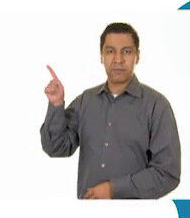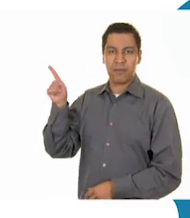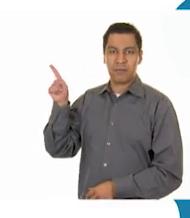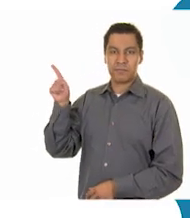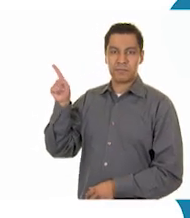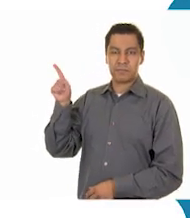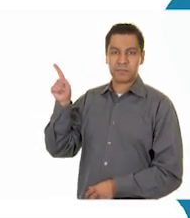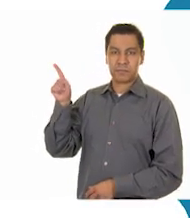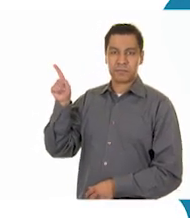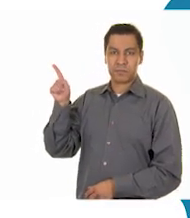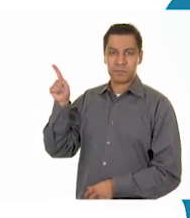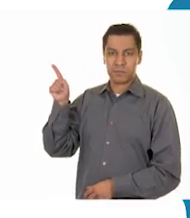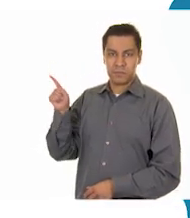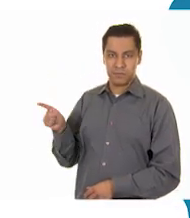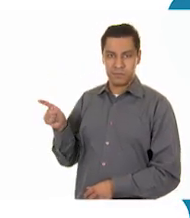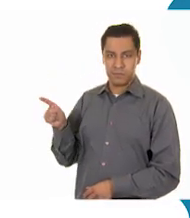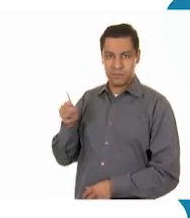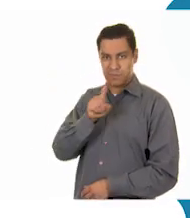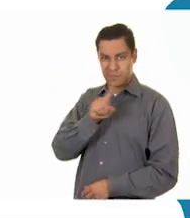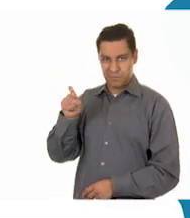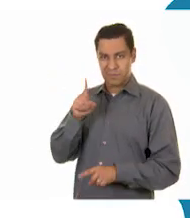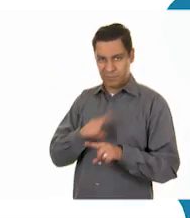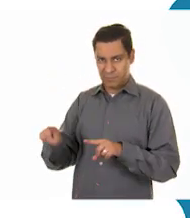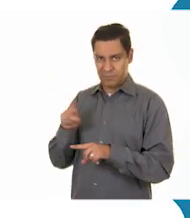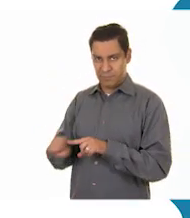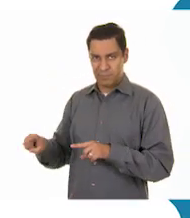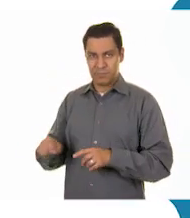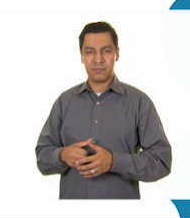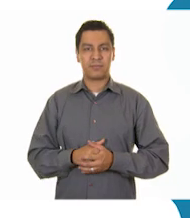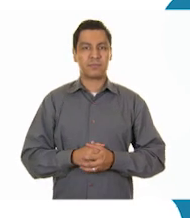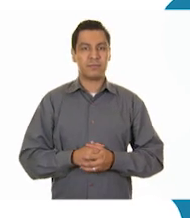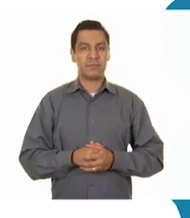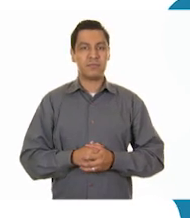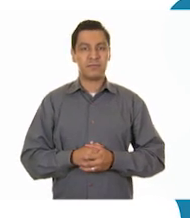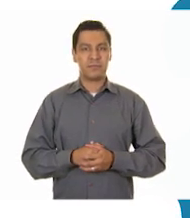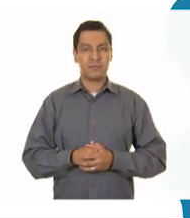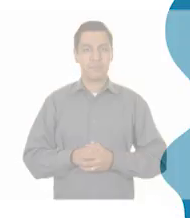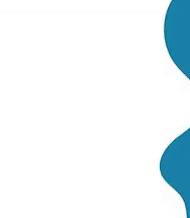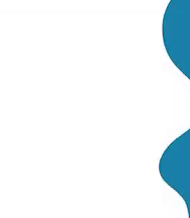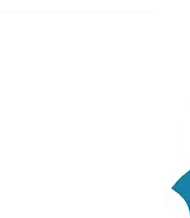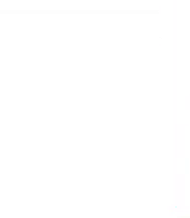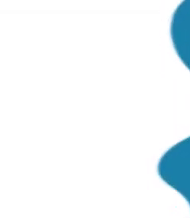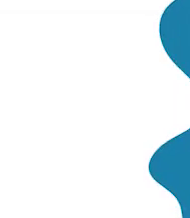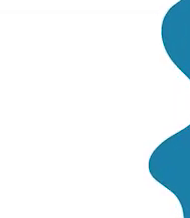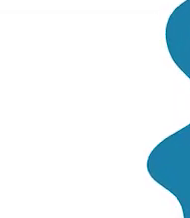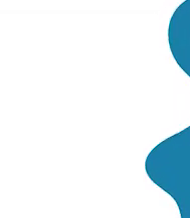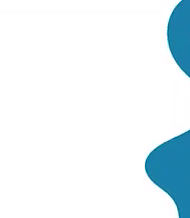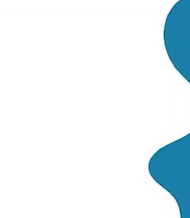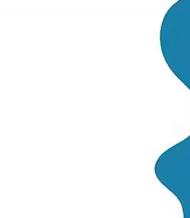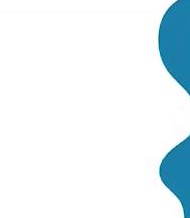55 41 72 04 13 con 100 líneas